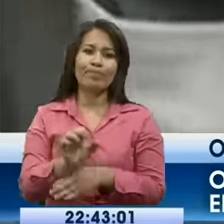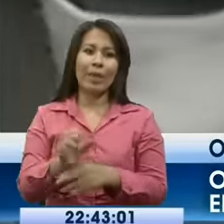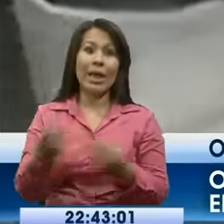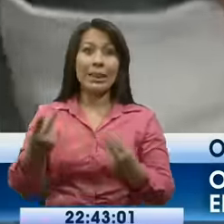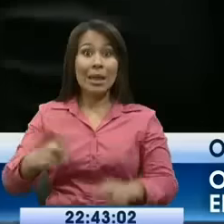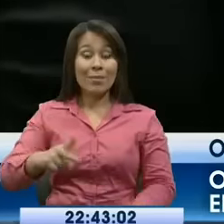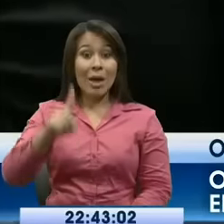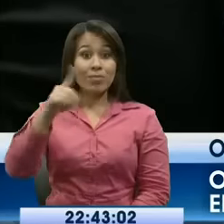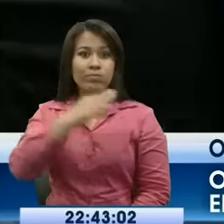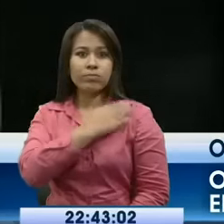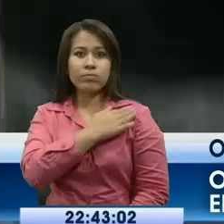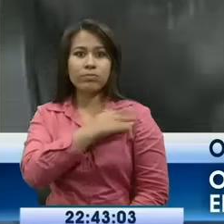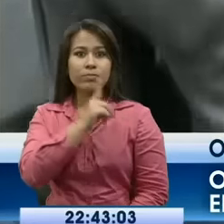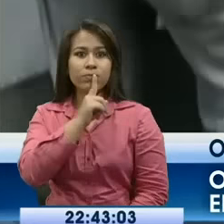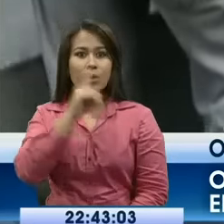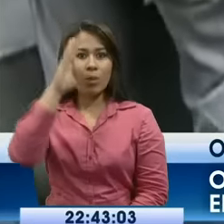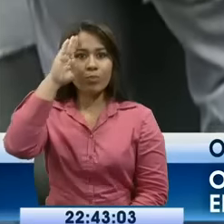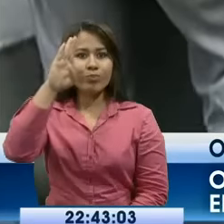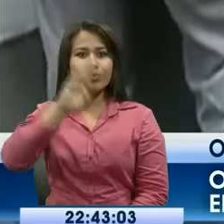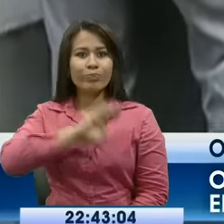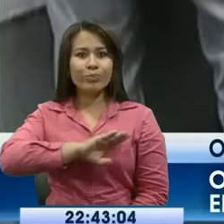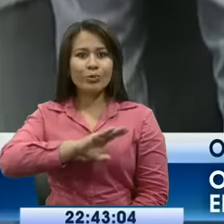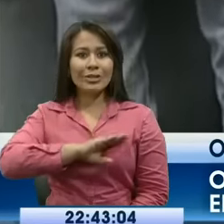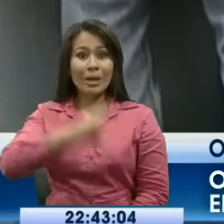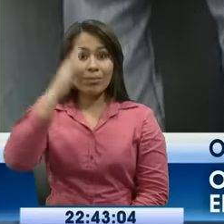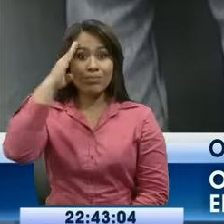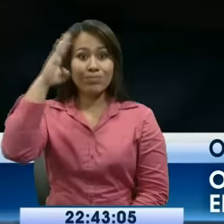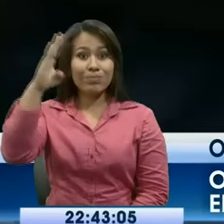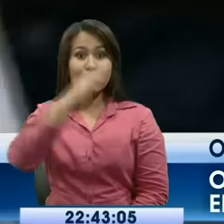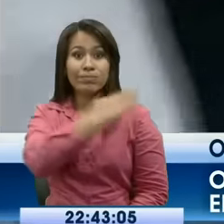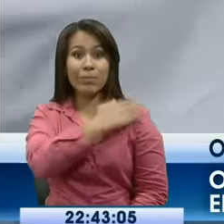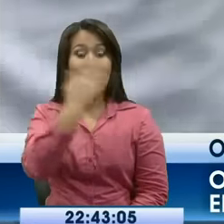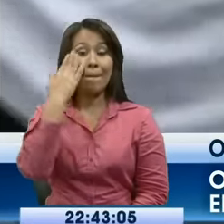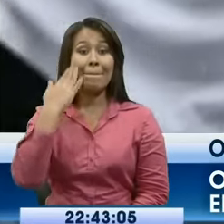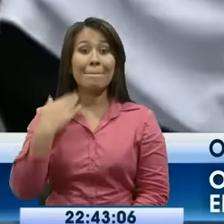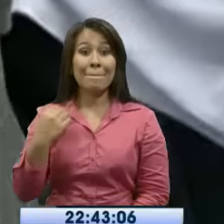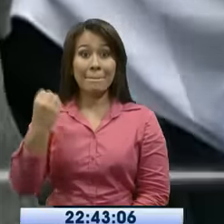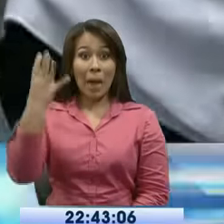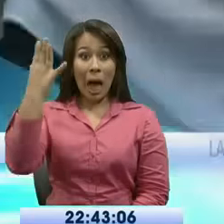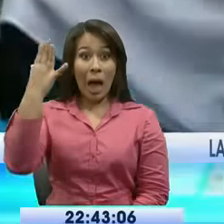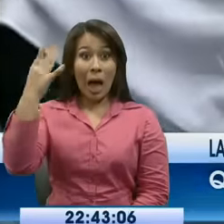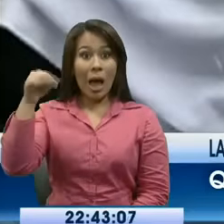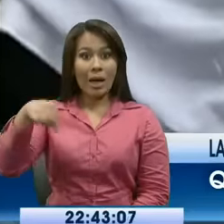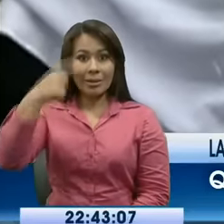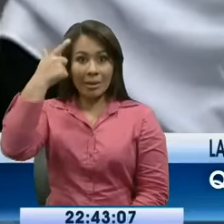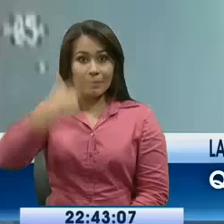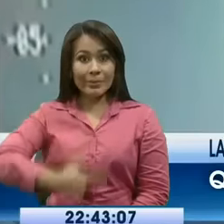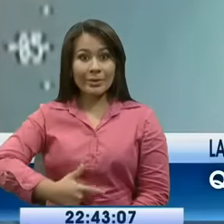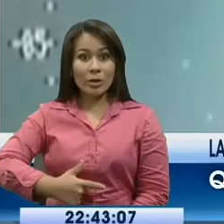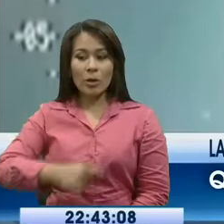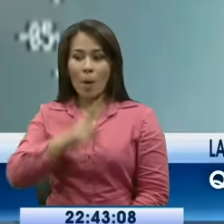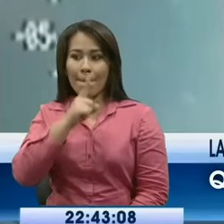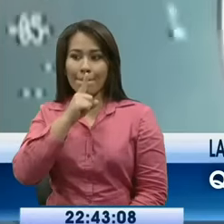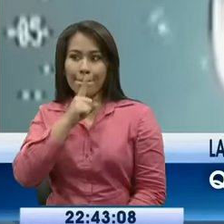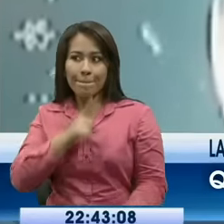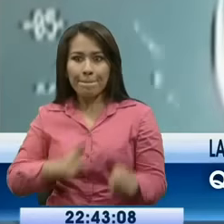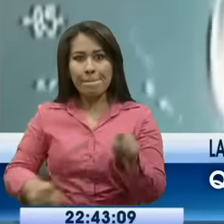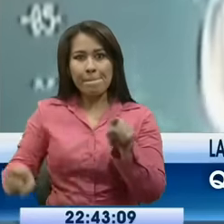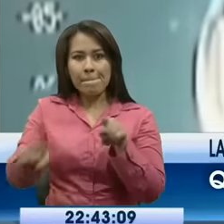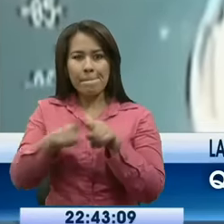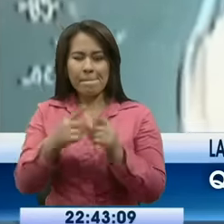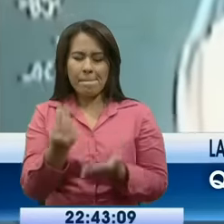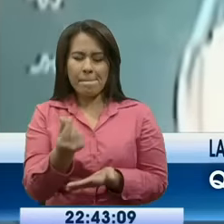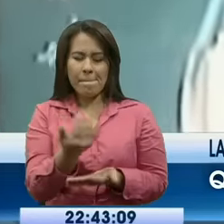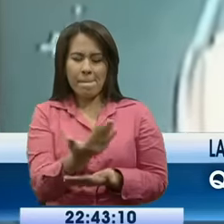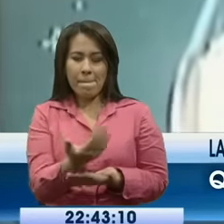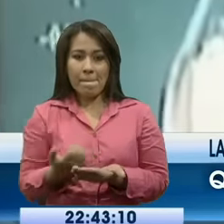Armada Nacional que filtraba información a los narcos. Este sargento primero de la Armada, como estaba trabajando en el puerto,